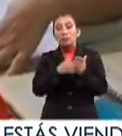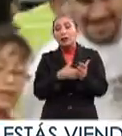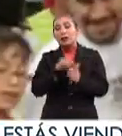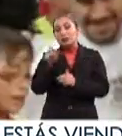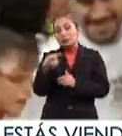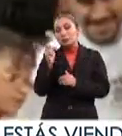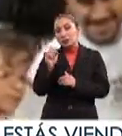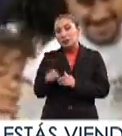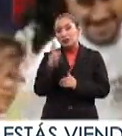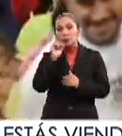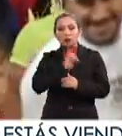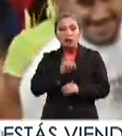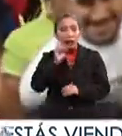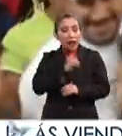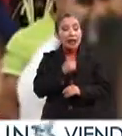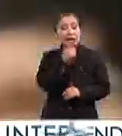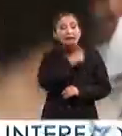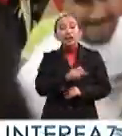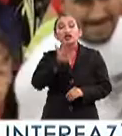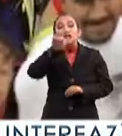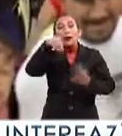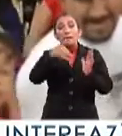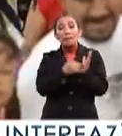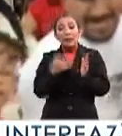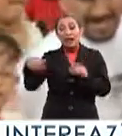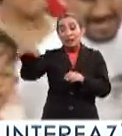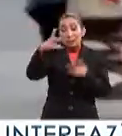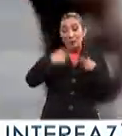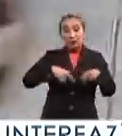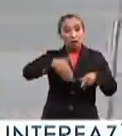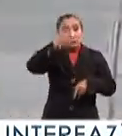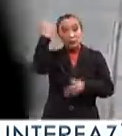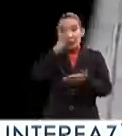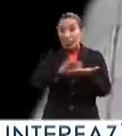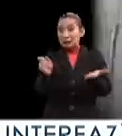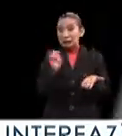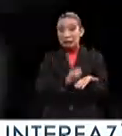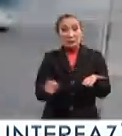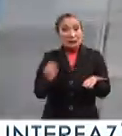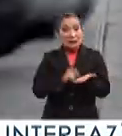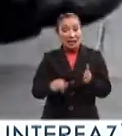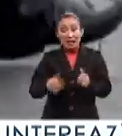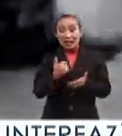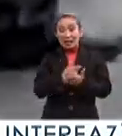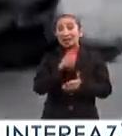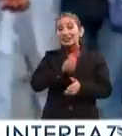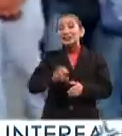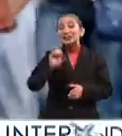mujeres. En total, 105,000 capitalinos no saben leer ni escribir.